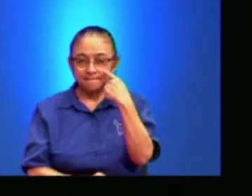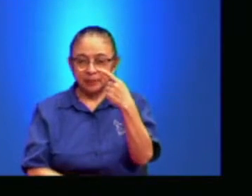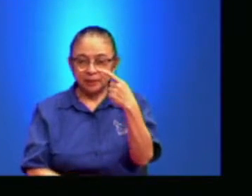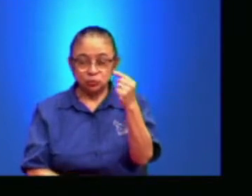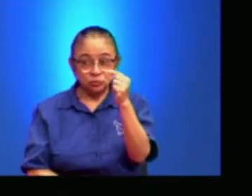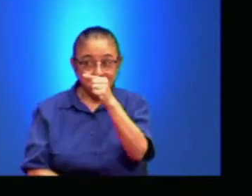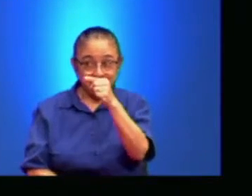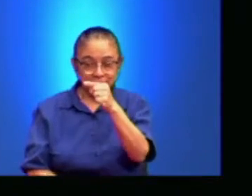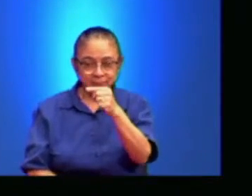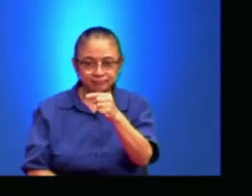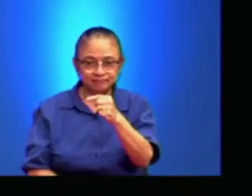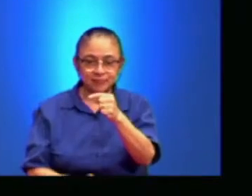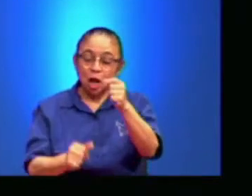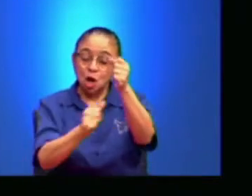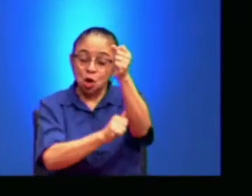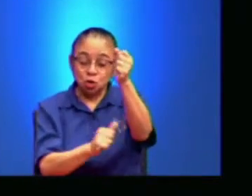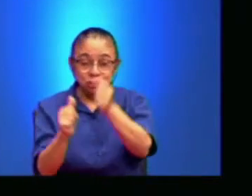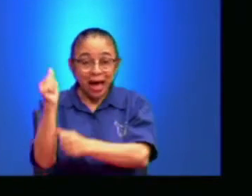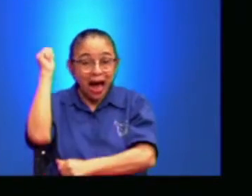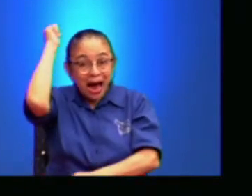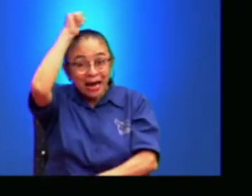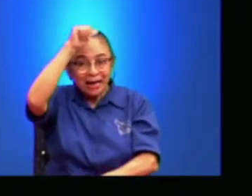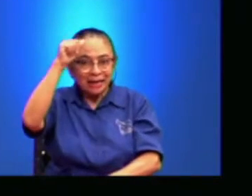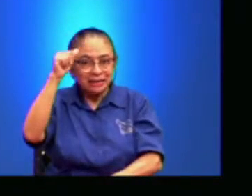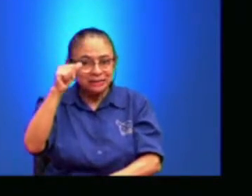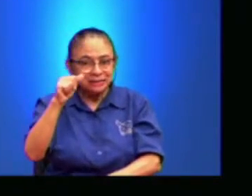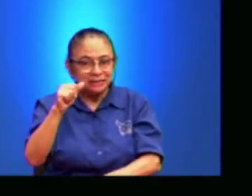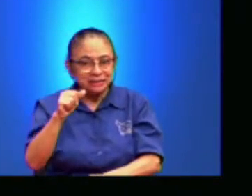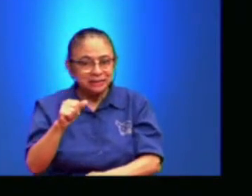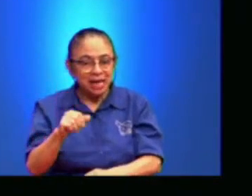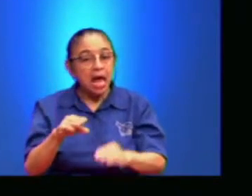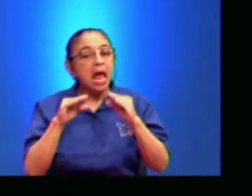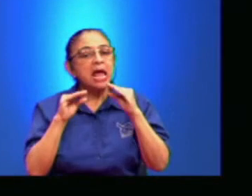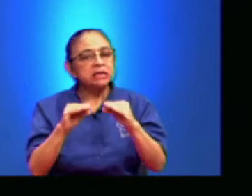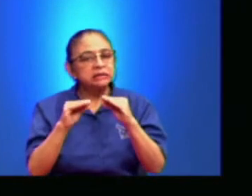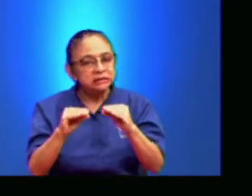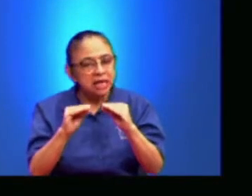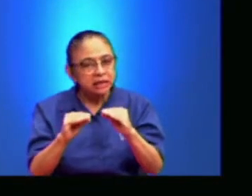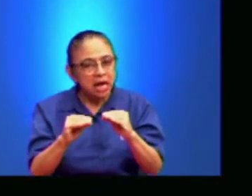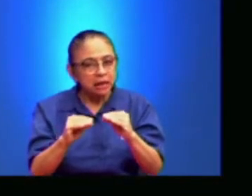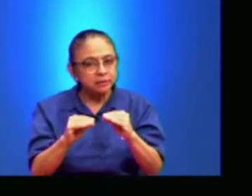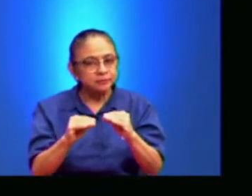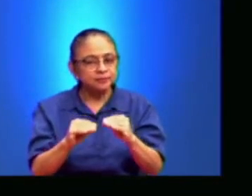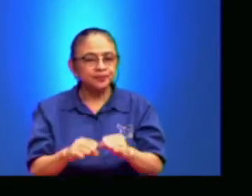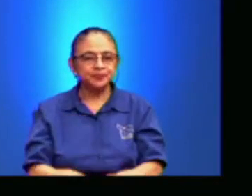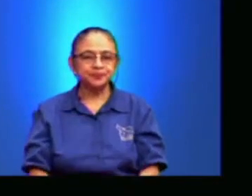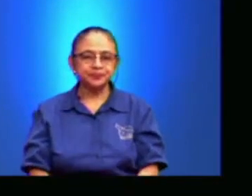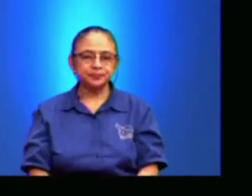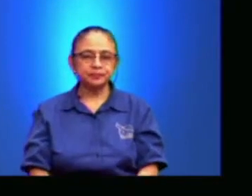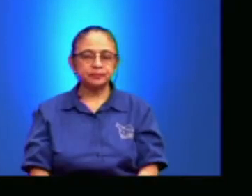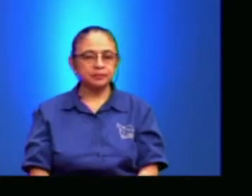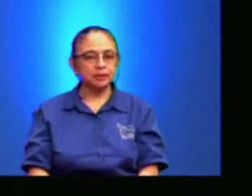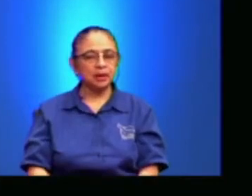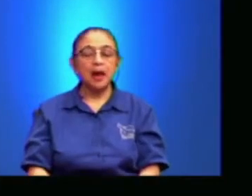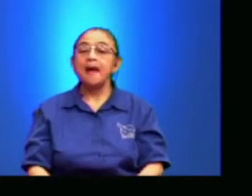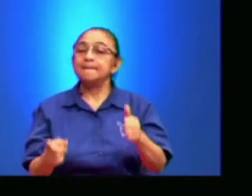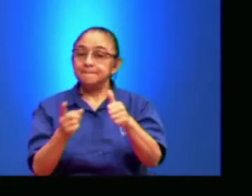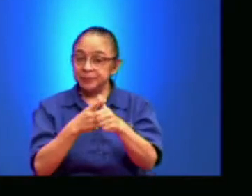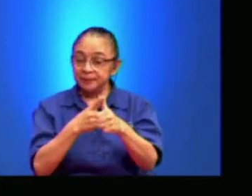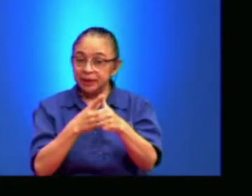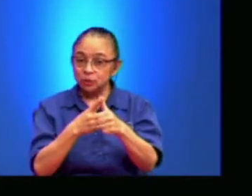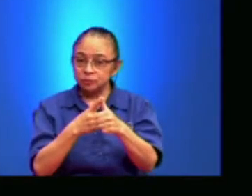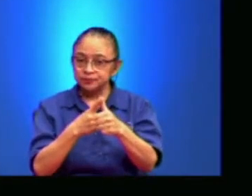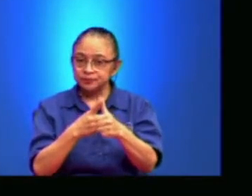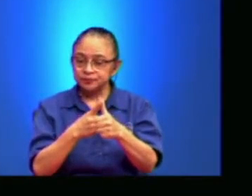encargan de seguir de insistir en el kata hello primero la